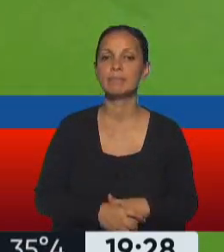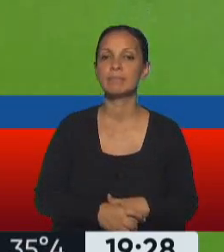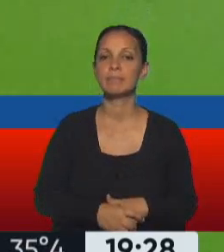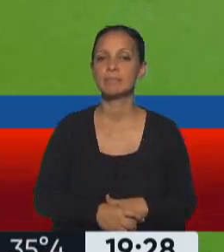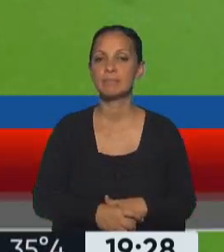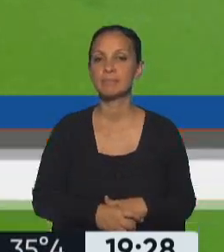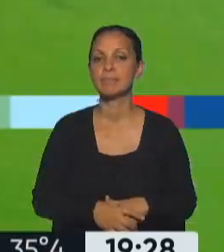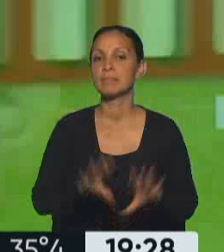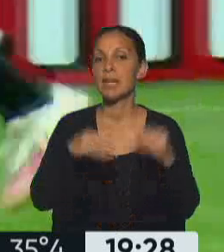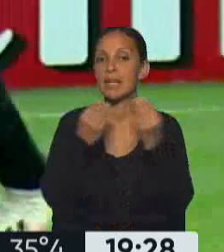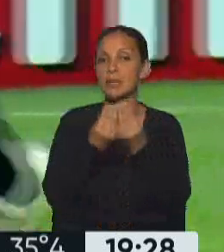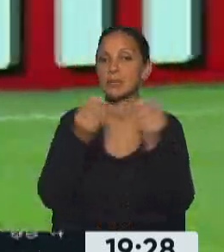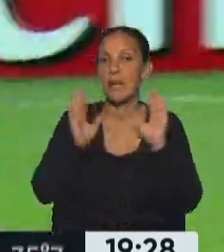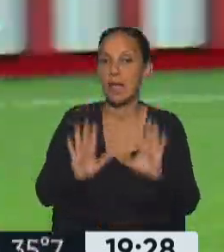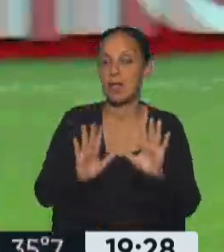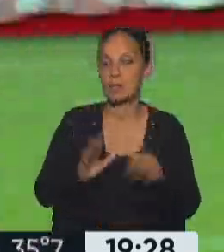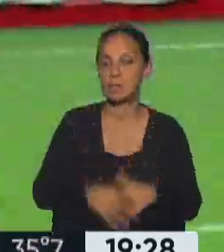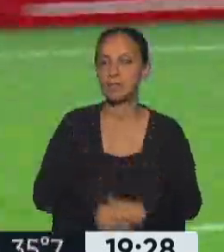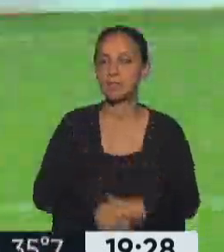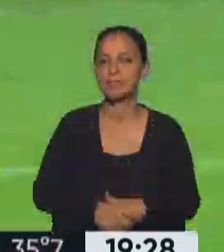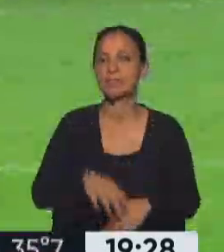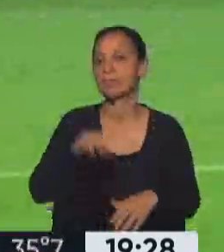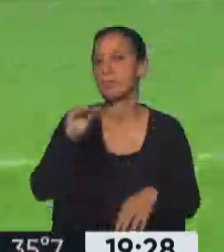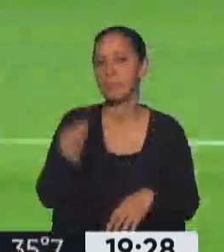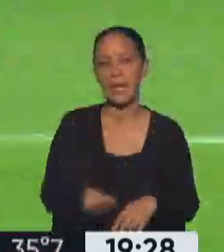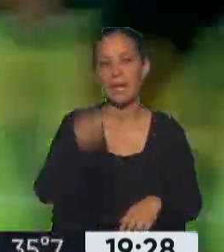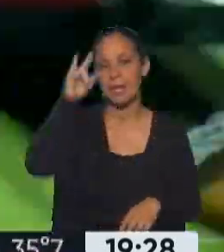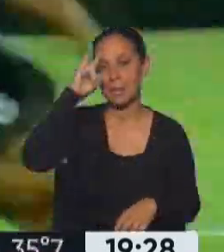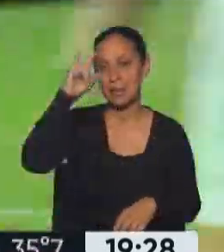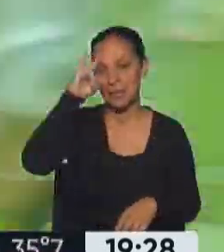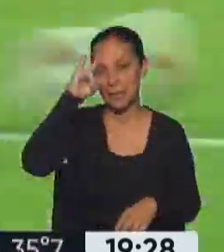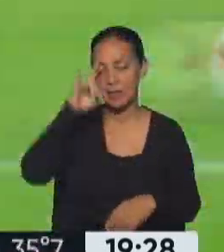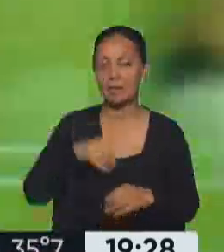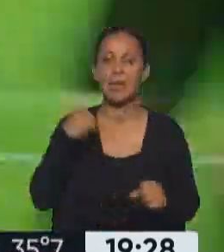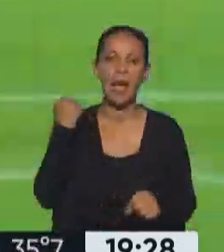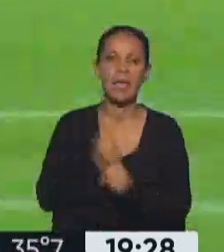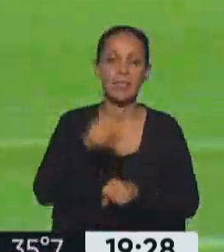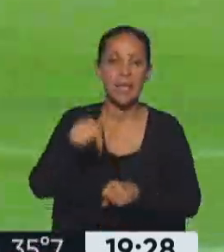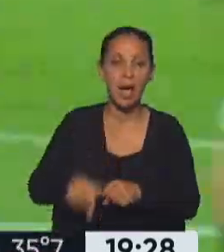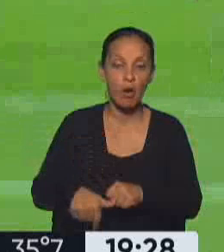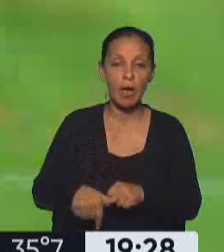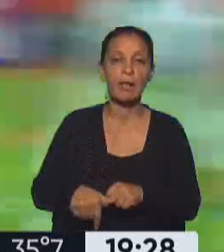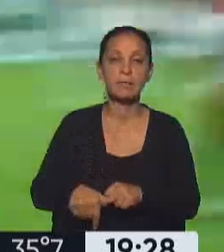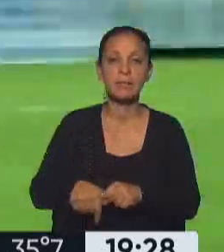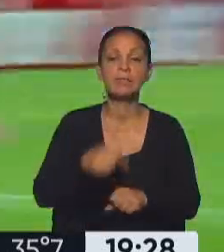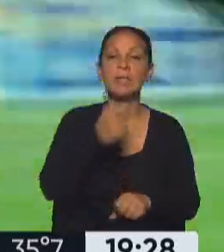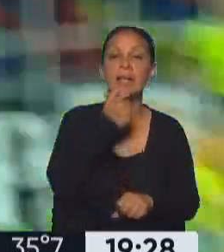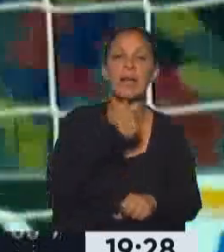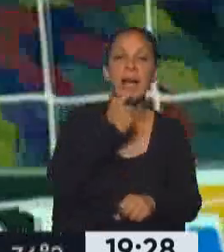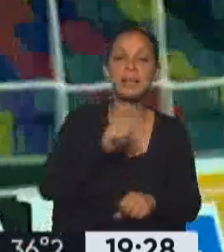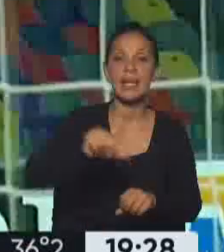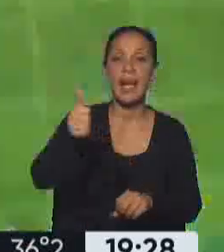resultado definitivo. Cae Independiente. Por ahora, en estos momentos, gana Racing